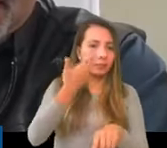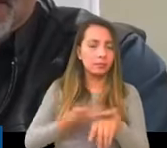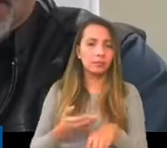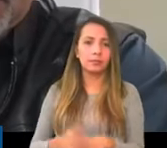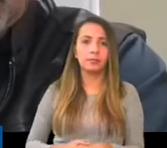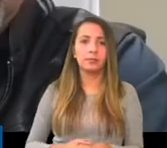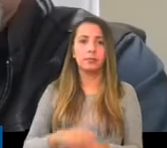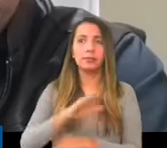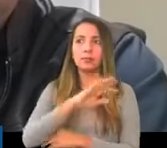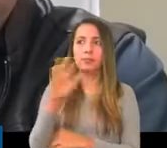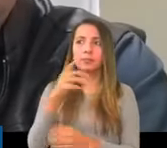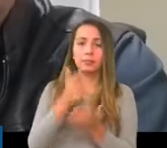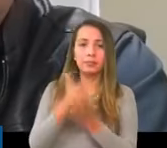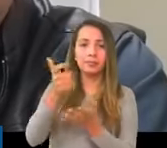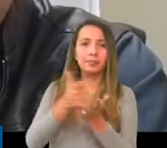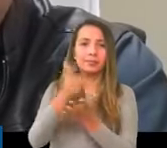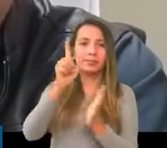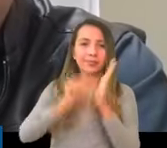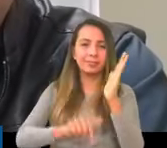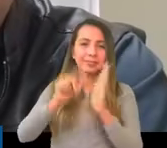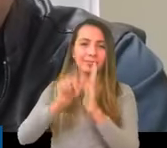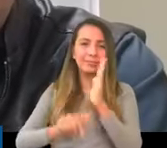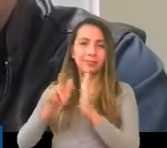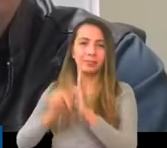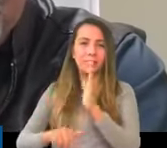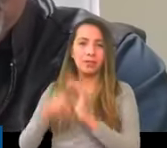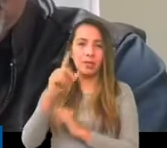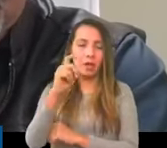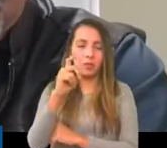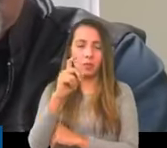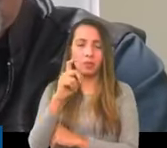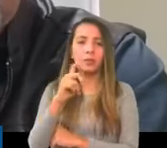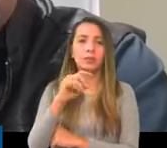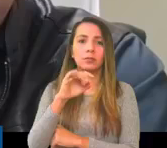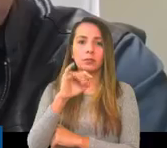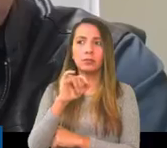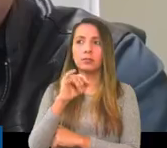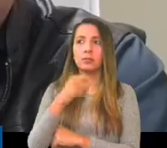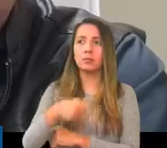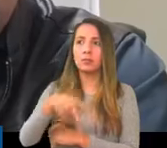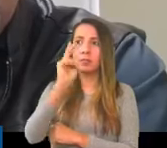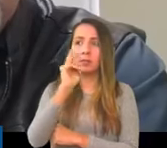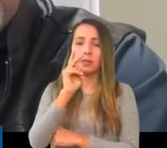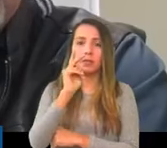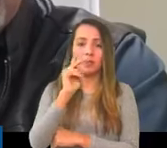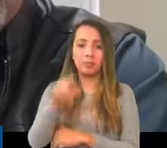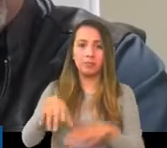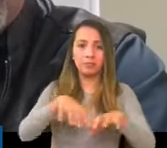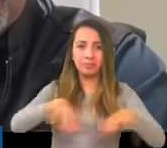costo social lo está sufriendo el usuario, pero el pago